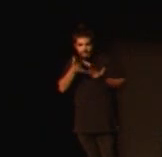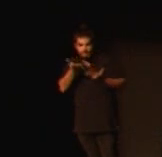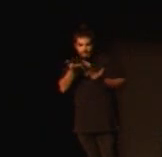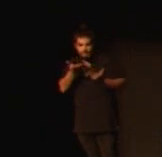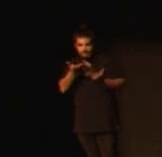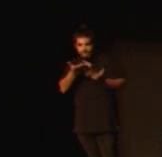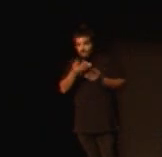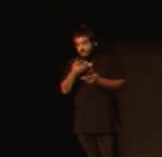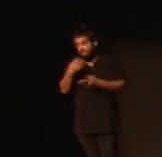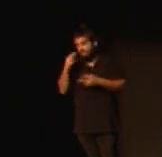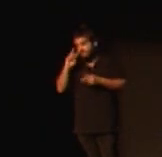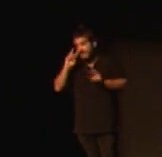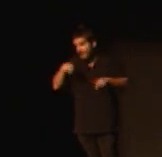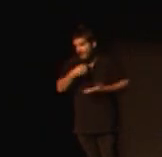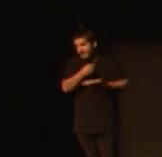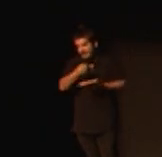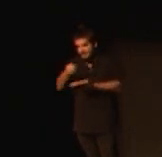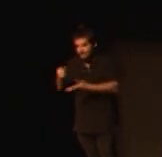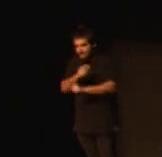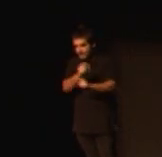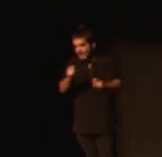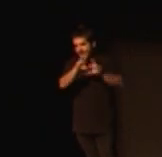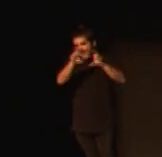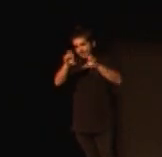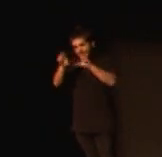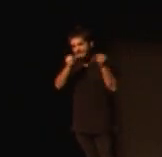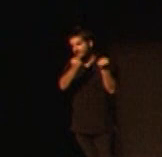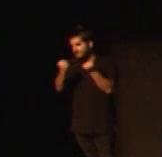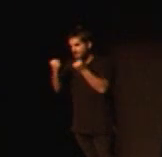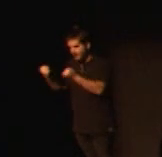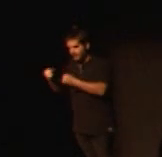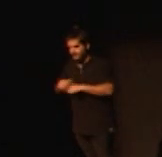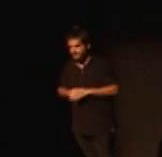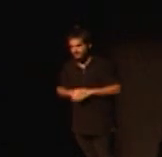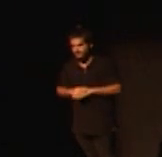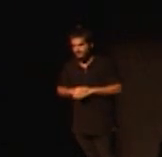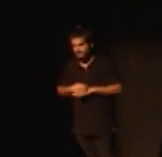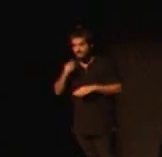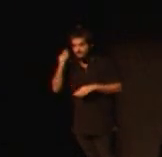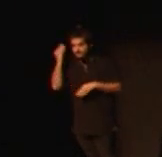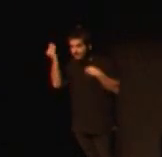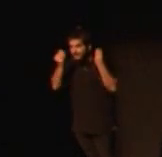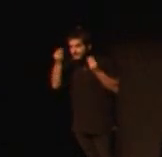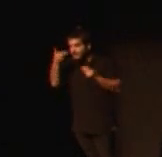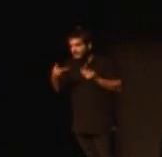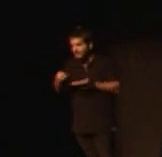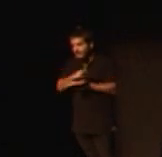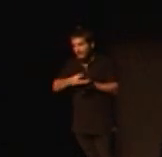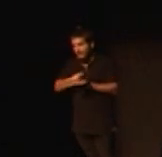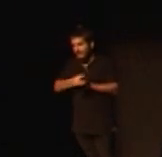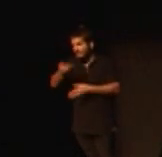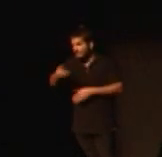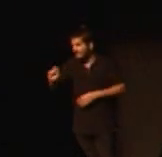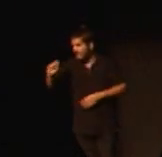muchas instituciones. Yo creo que hoy lo más importante es que toda una región, ese 1,5 millón de hombres y mujeres que viven en esta tierra, reconozcan